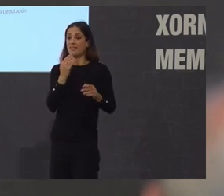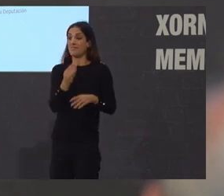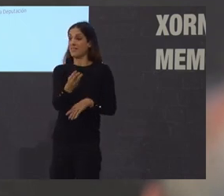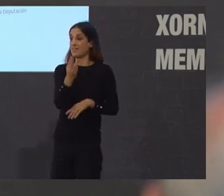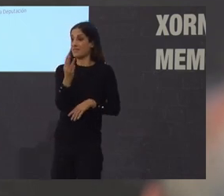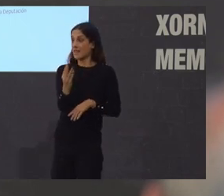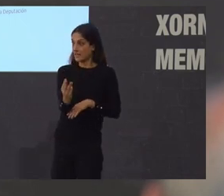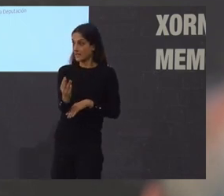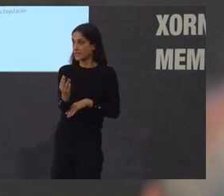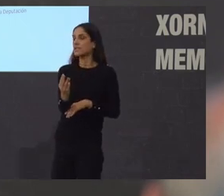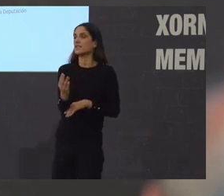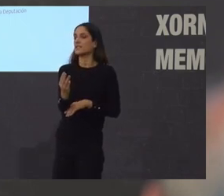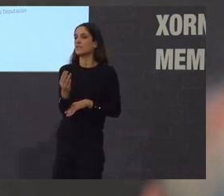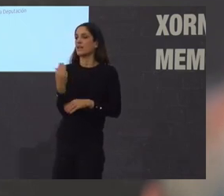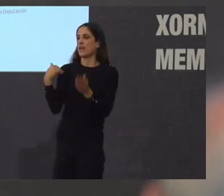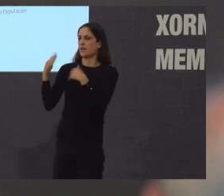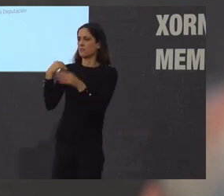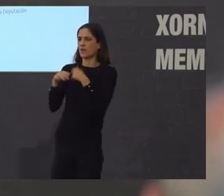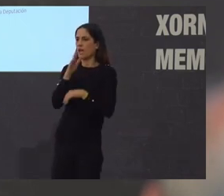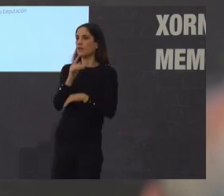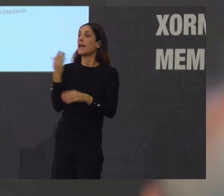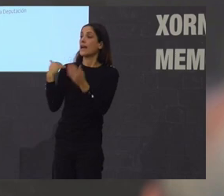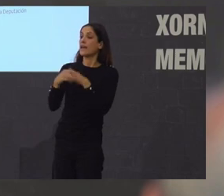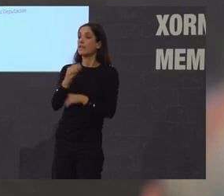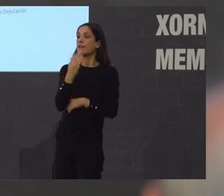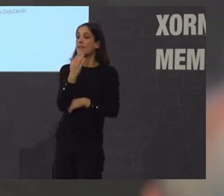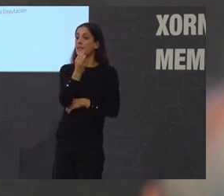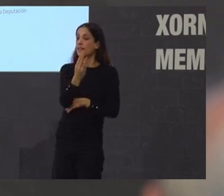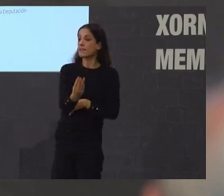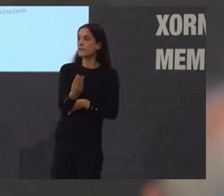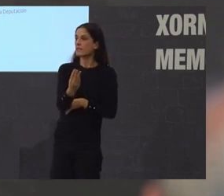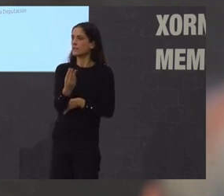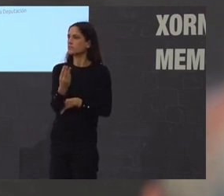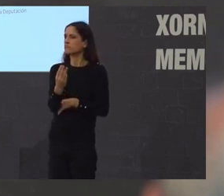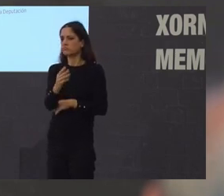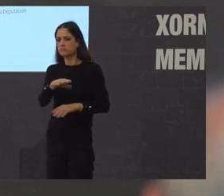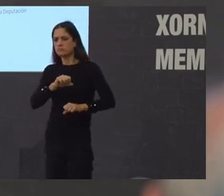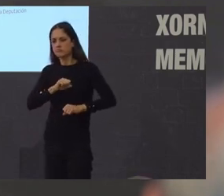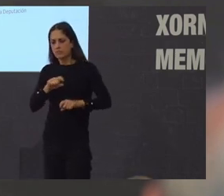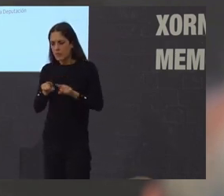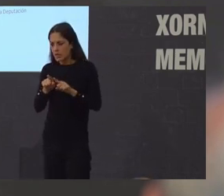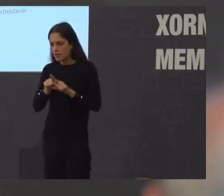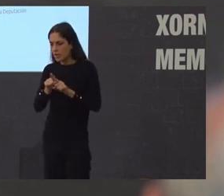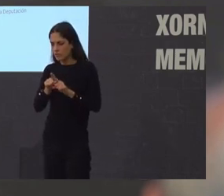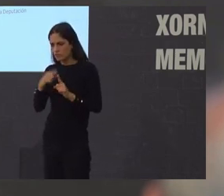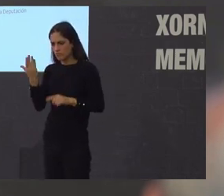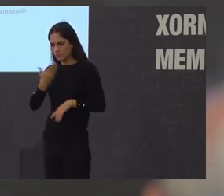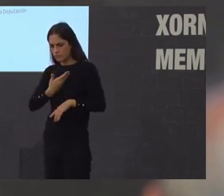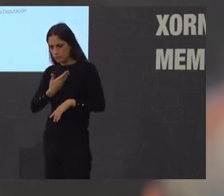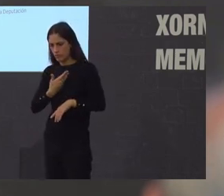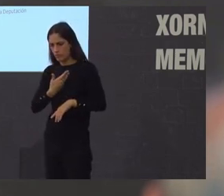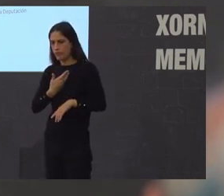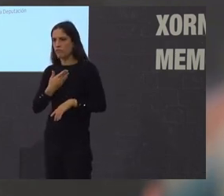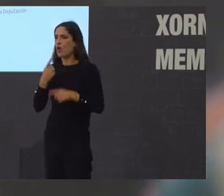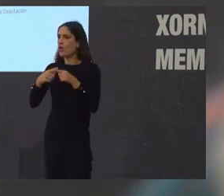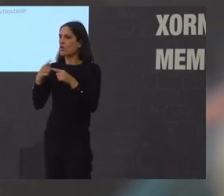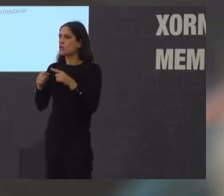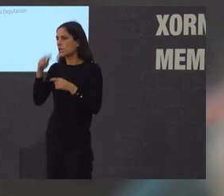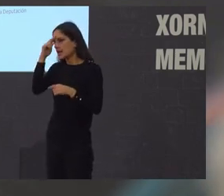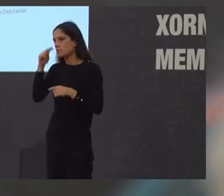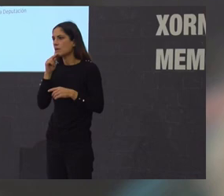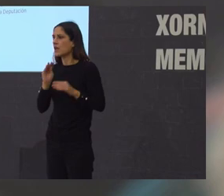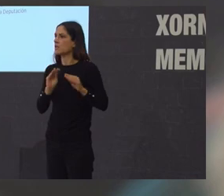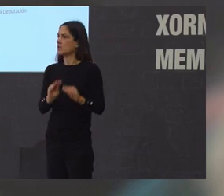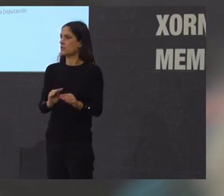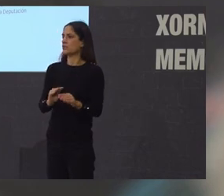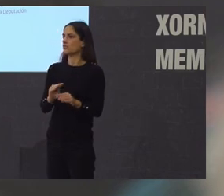responsabilidad de ningún tipo. Pues vive con pesar lo que hizo su padre. De hecho, lleva en su cartera todos los días, en su cartera,